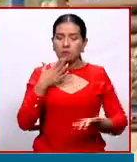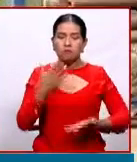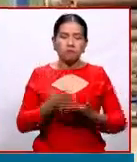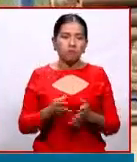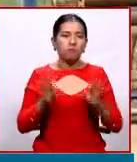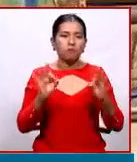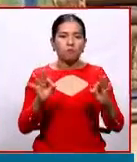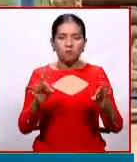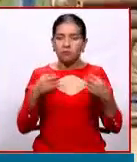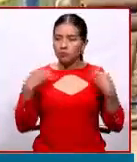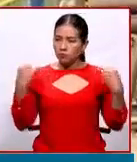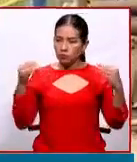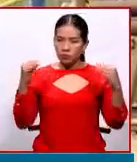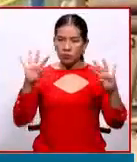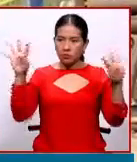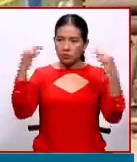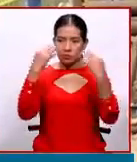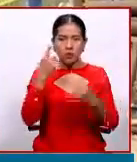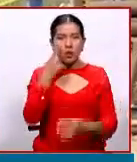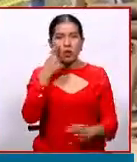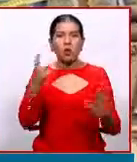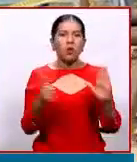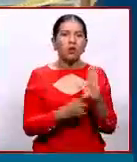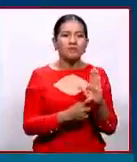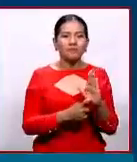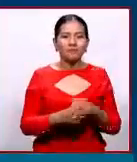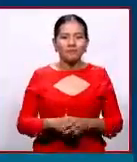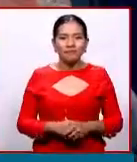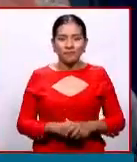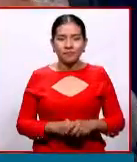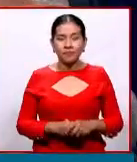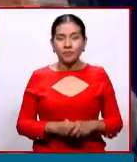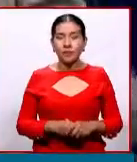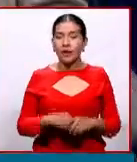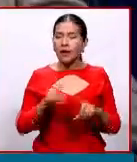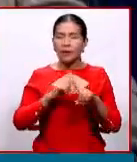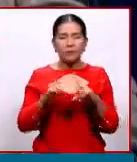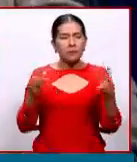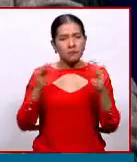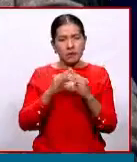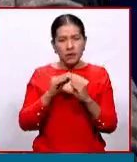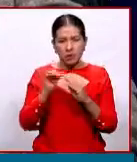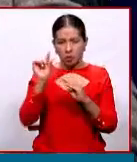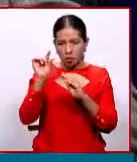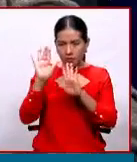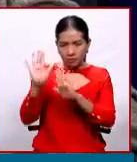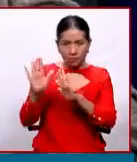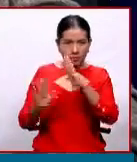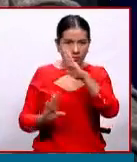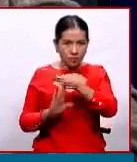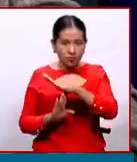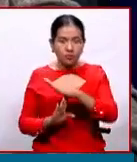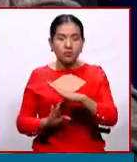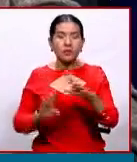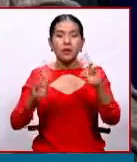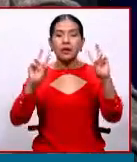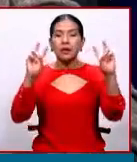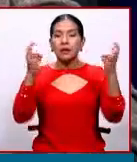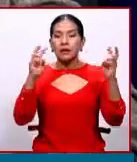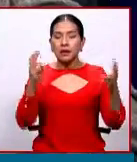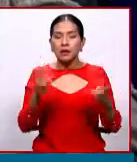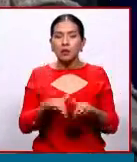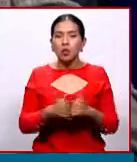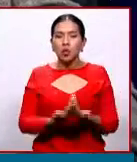muy atractivo en la región. Enzo, me detengo unos instantes precisamente en este tema que es